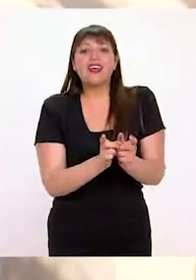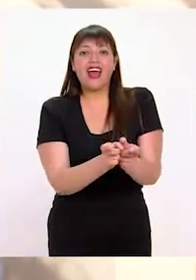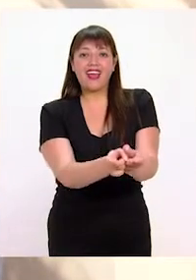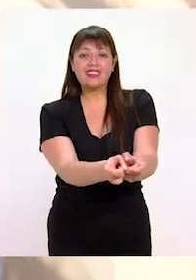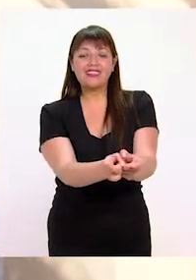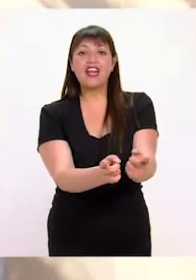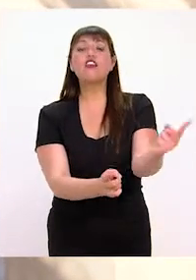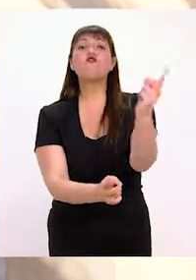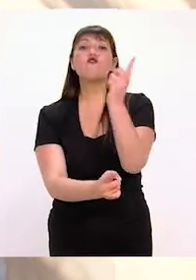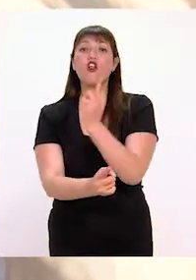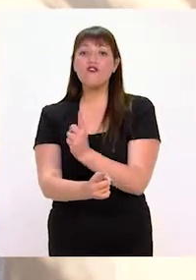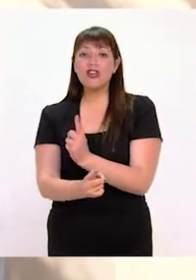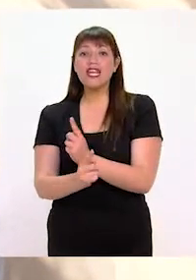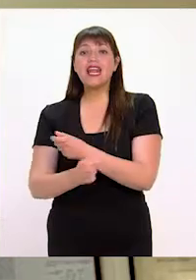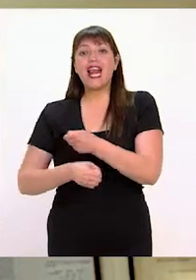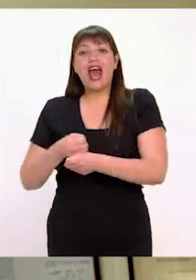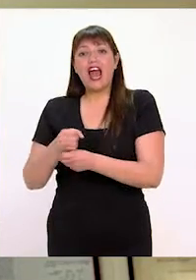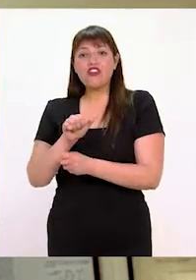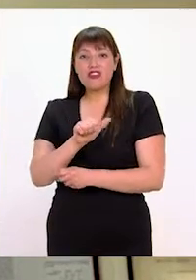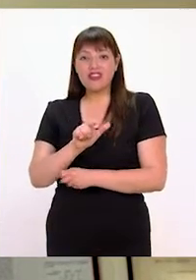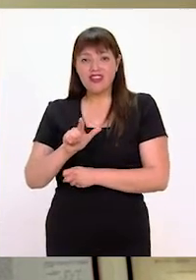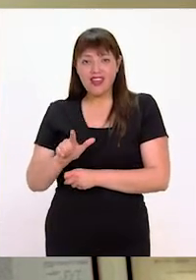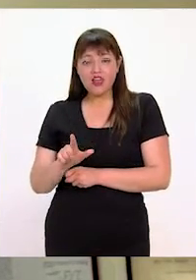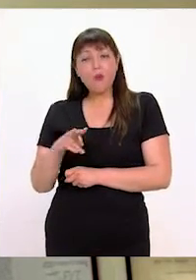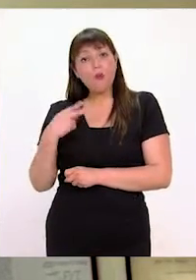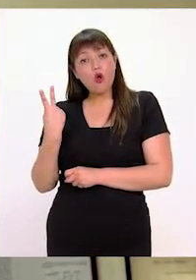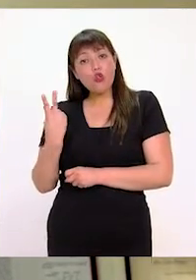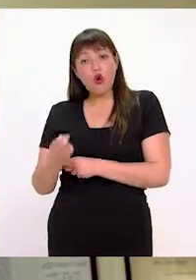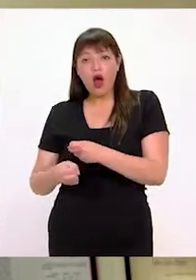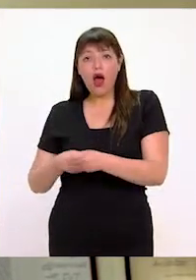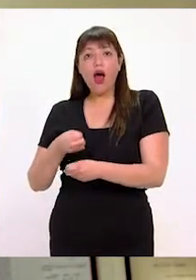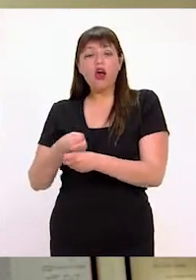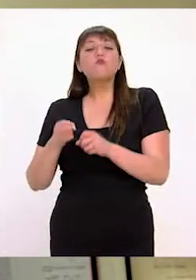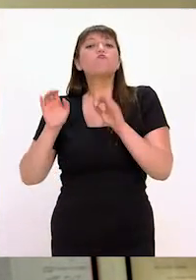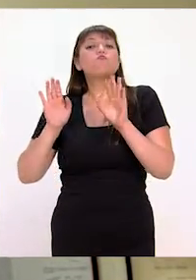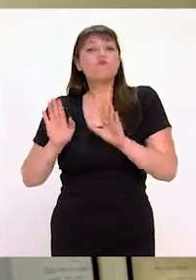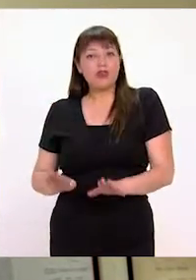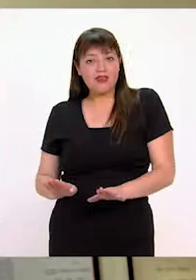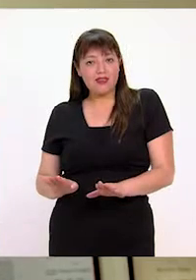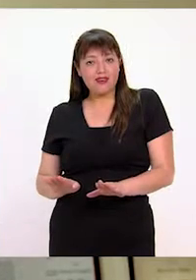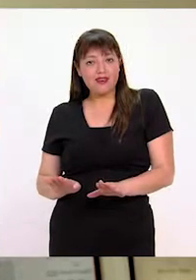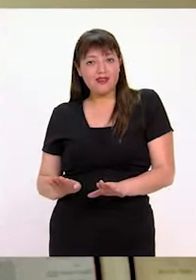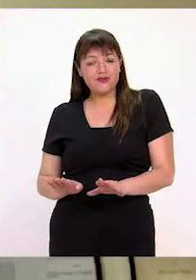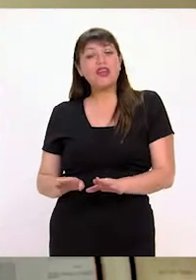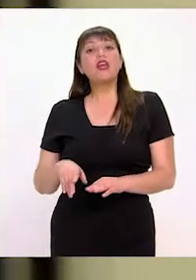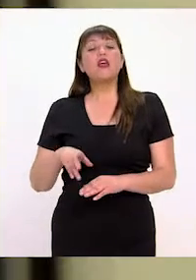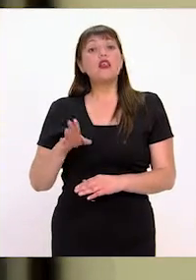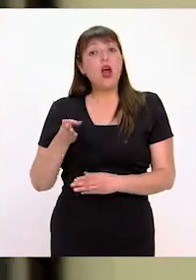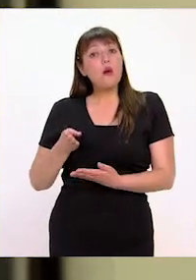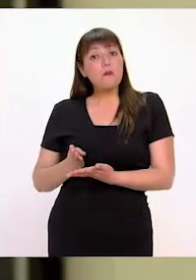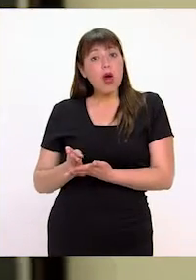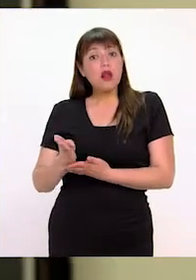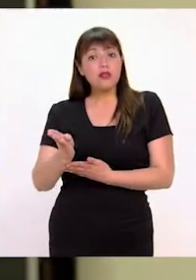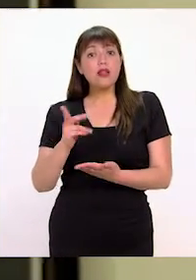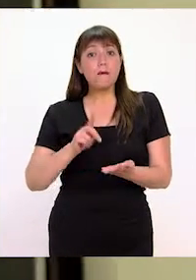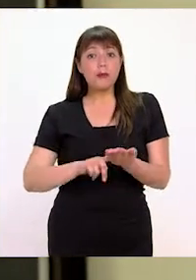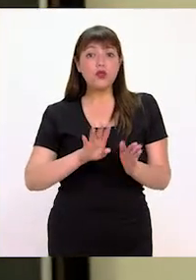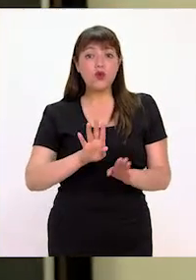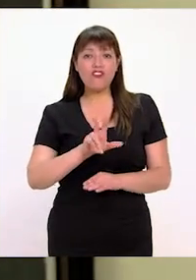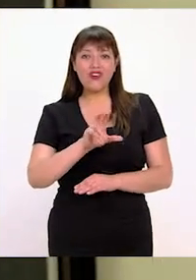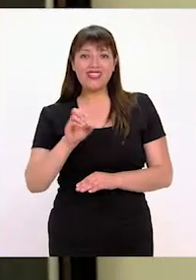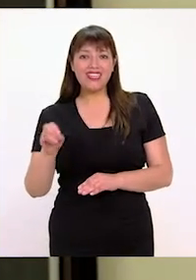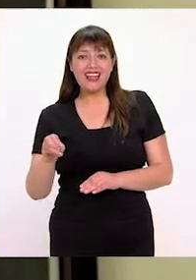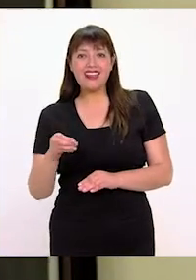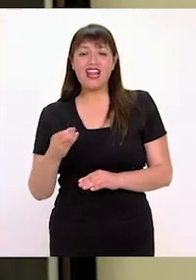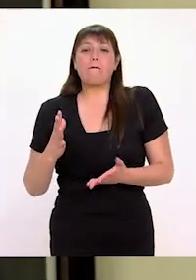nuevo el año 67 por un par de años y definitivamente a partir del año 80